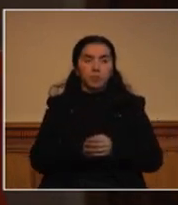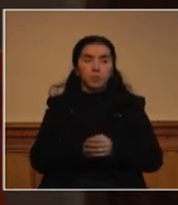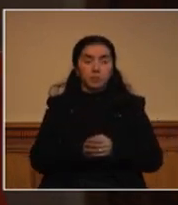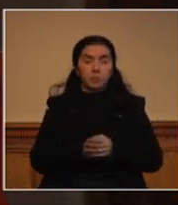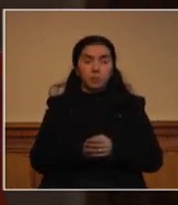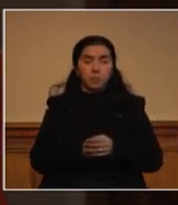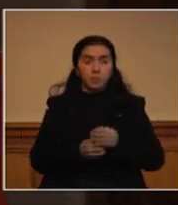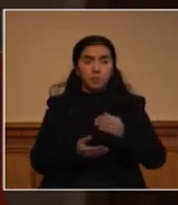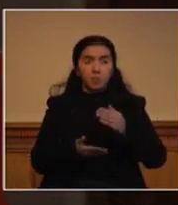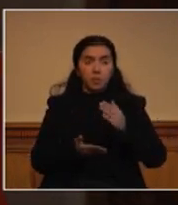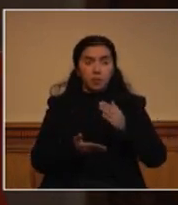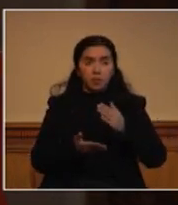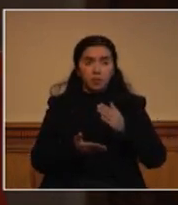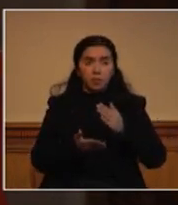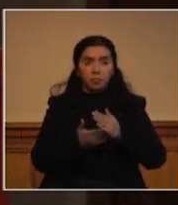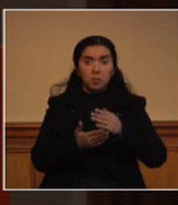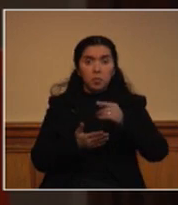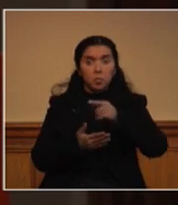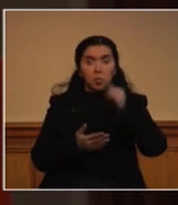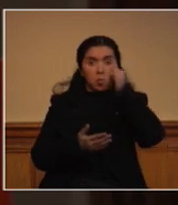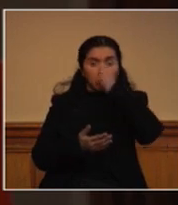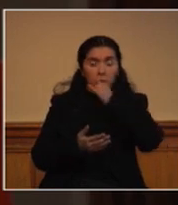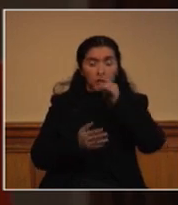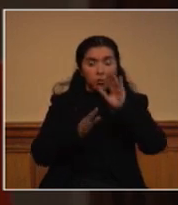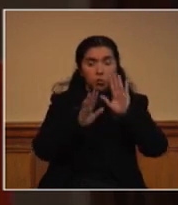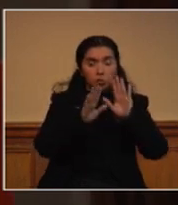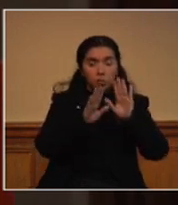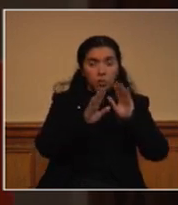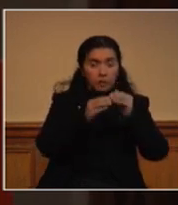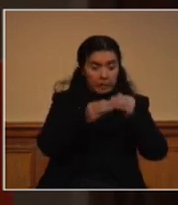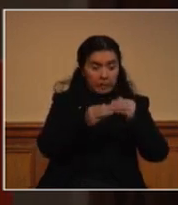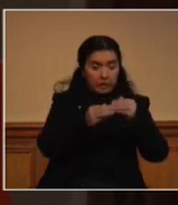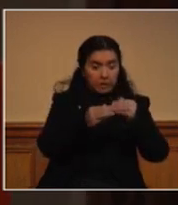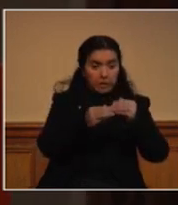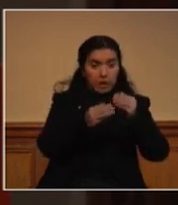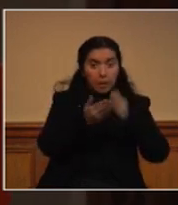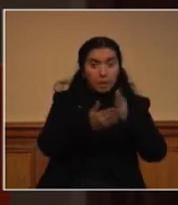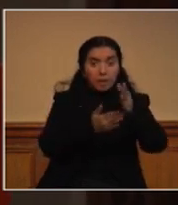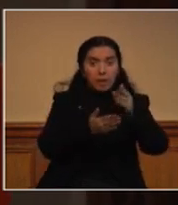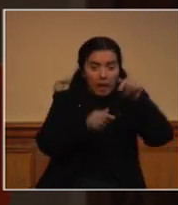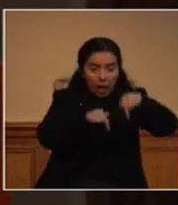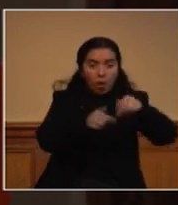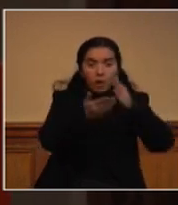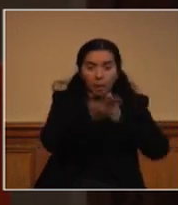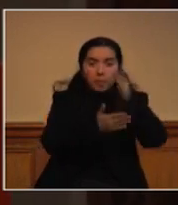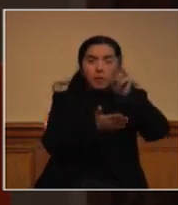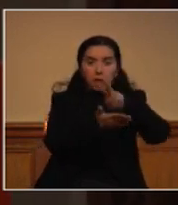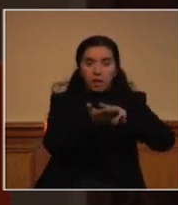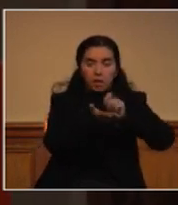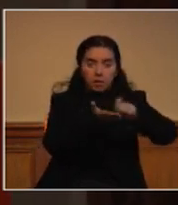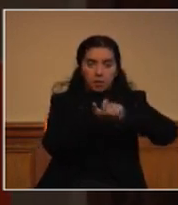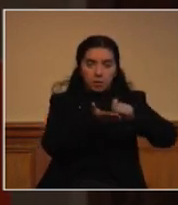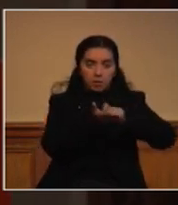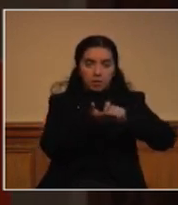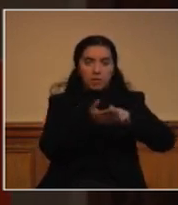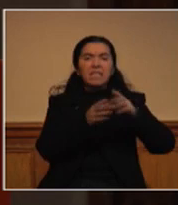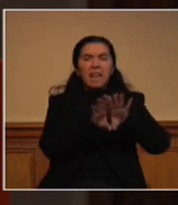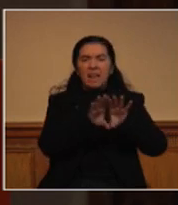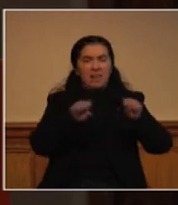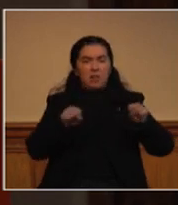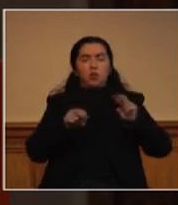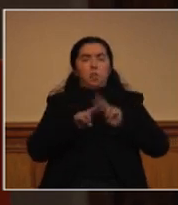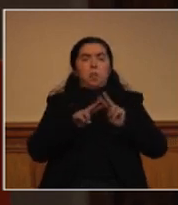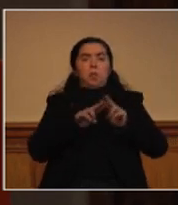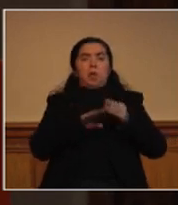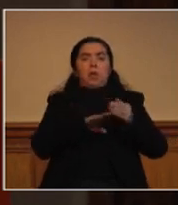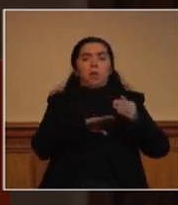hasta ahora había un momento donde es el que tiene que empezar el niño a leer y a escribir, donde se supone que va a estar preparado